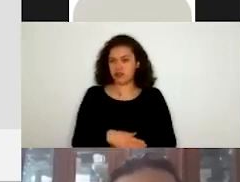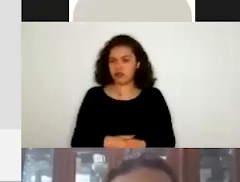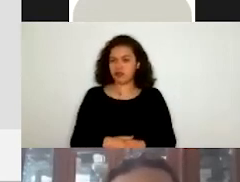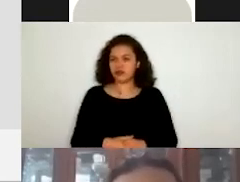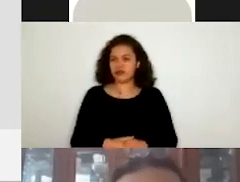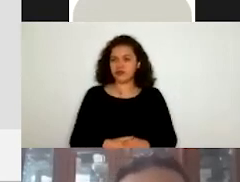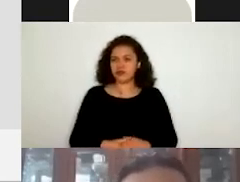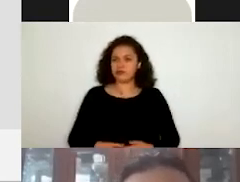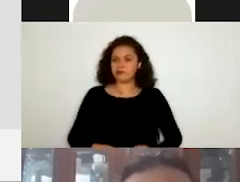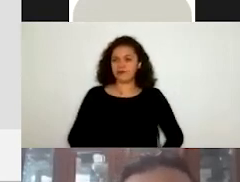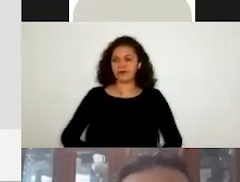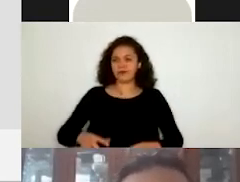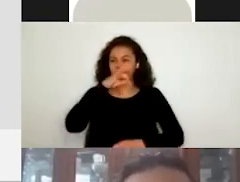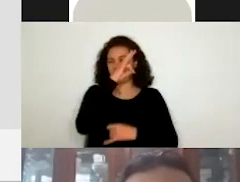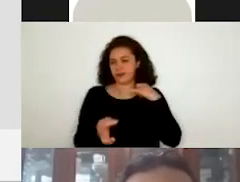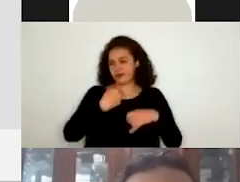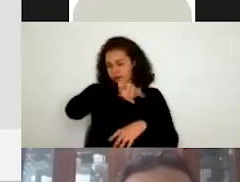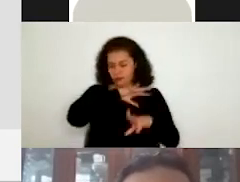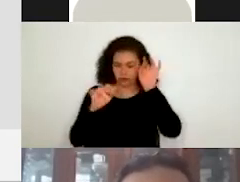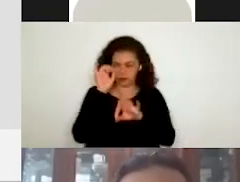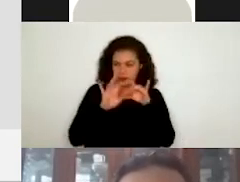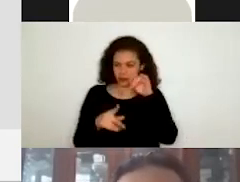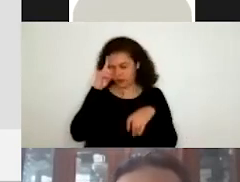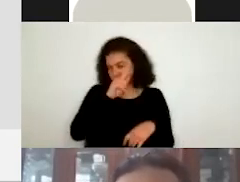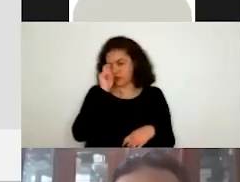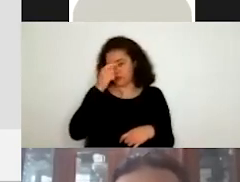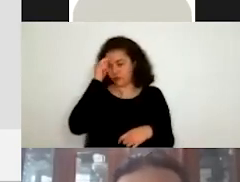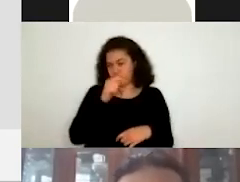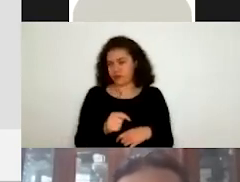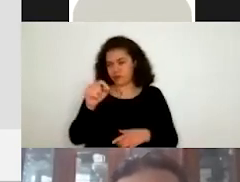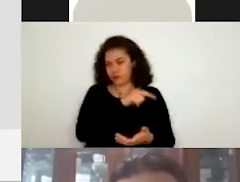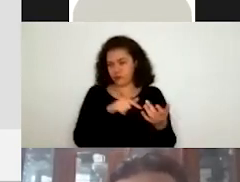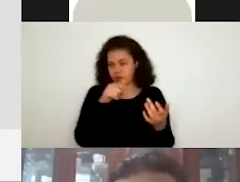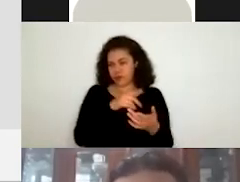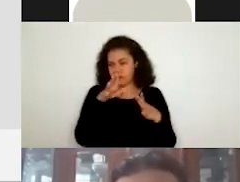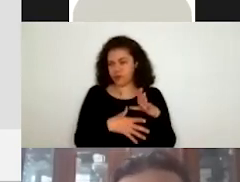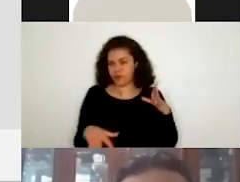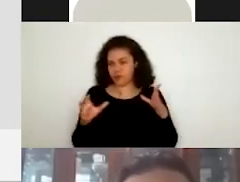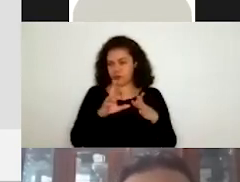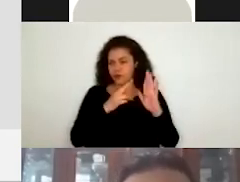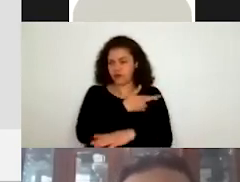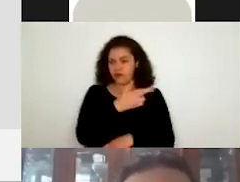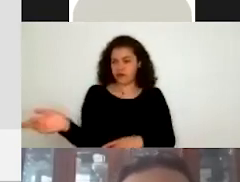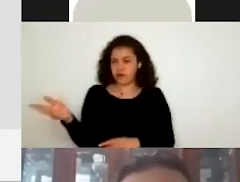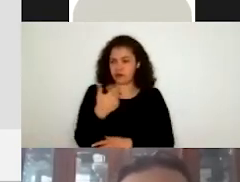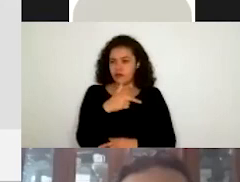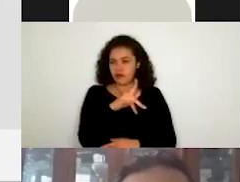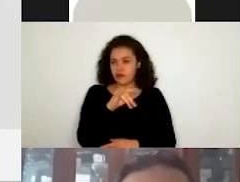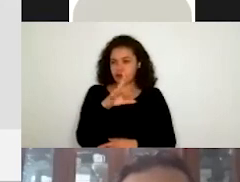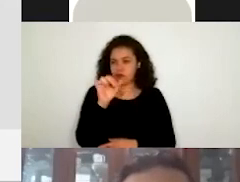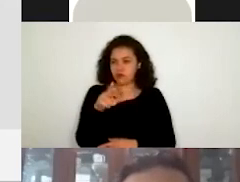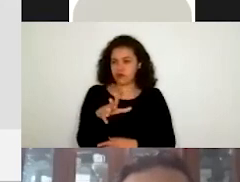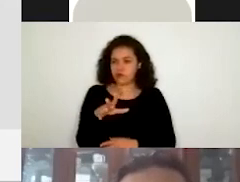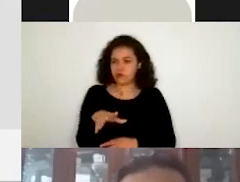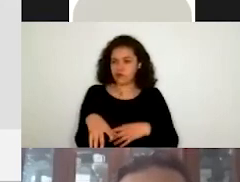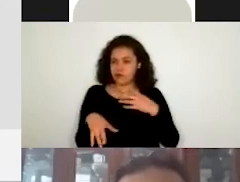Y al final nosotros hacemos una nota de que, por lo tanto, para el caso del inmueble denominado Restaurante Epsilon P, aplica